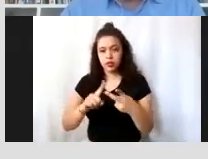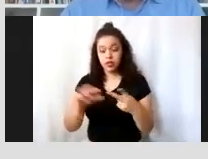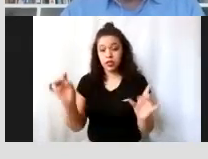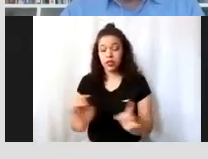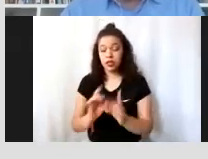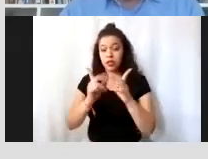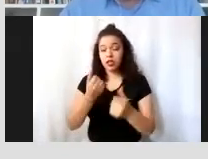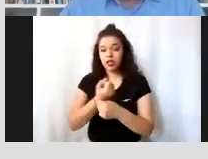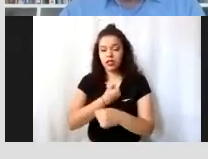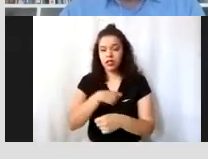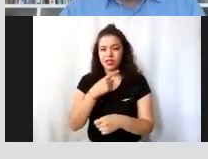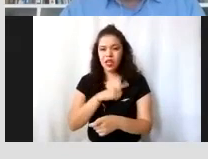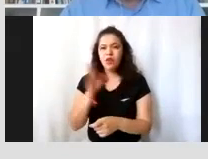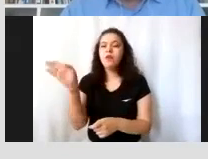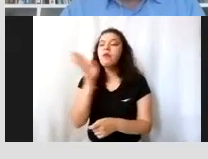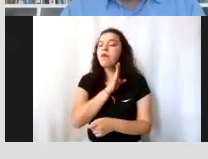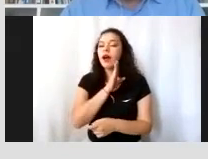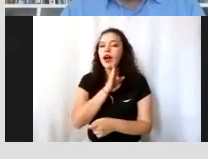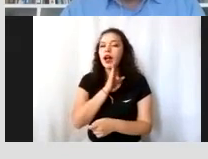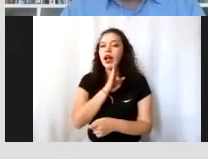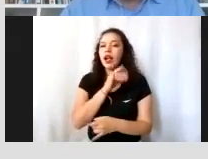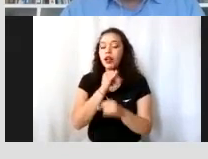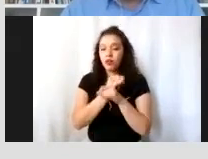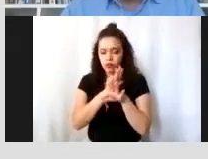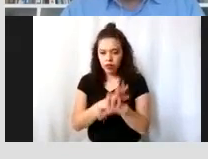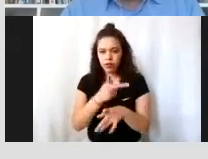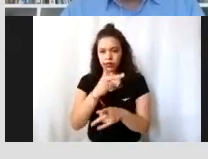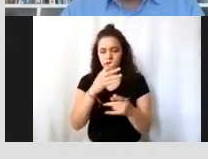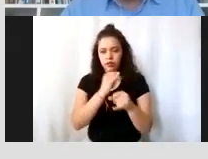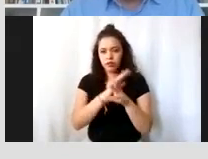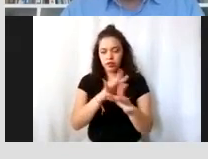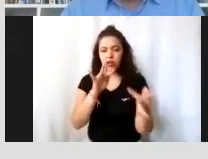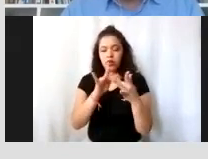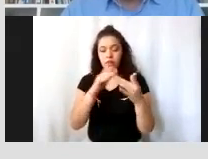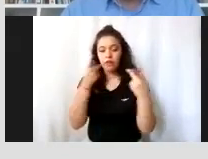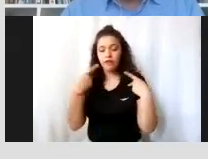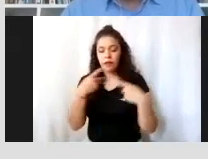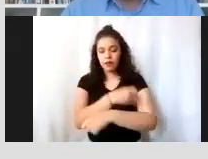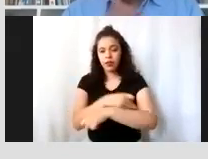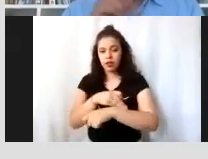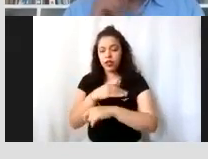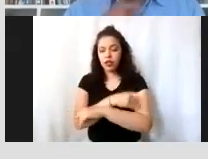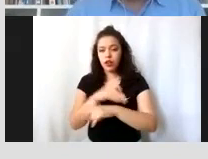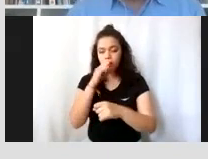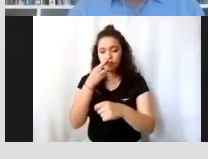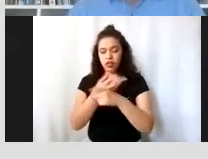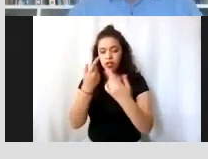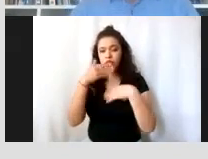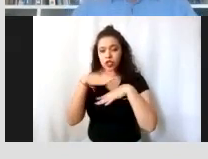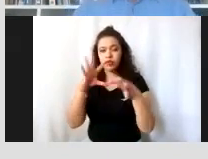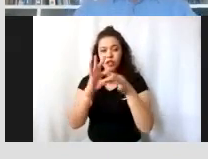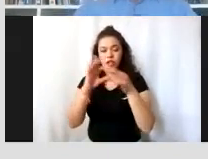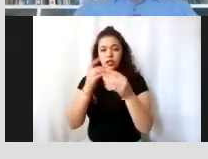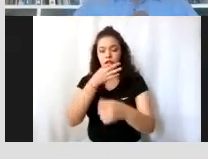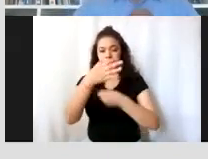salud inconveniente, contar con los datos de la persona o familiar responsable para notificar sobre la situación y